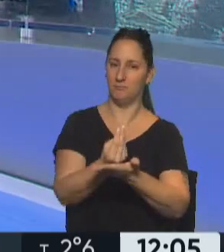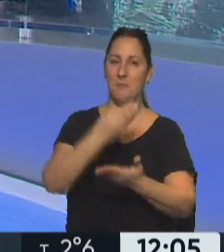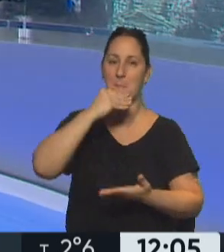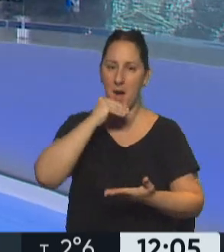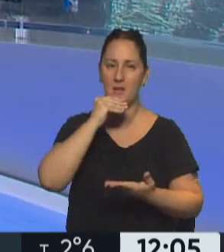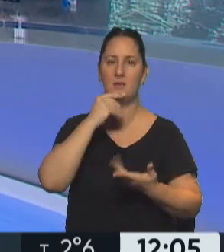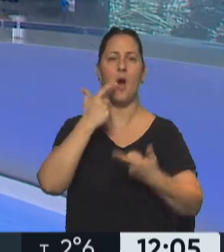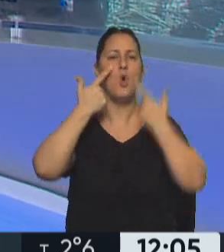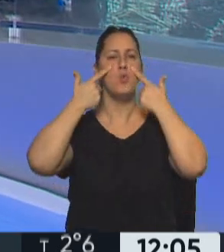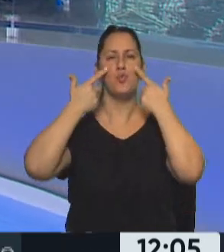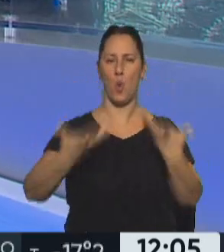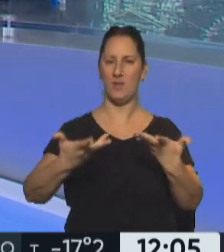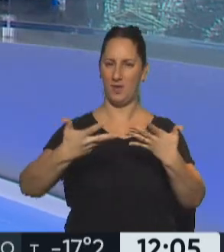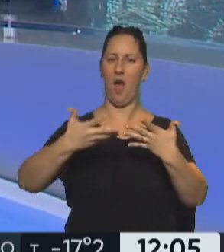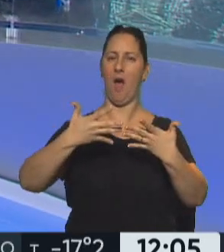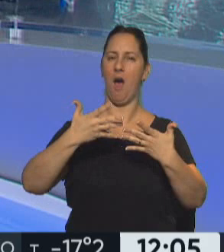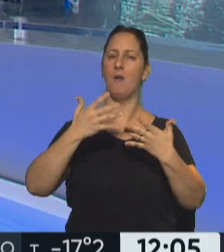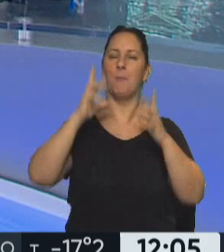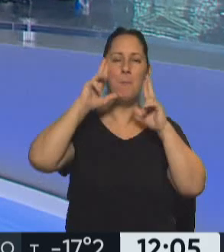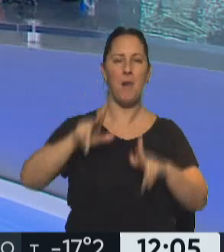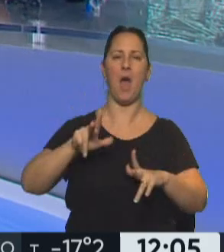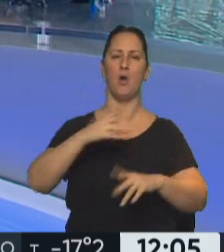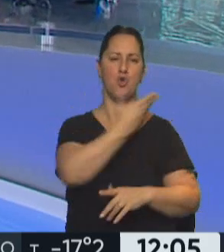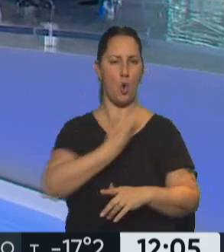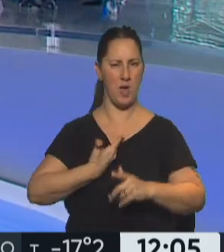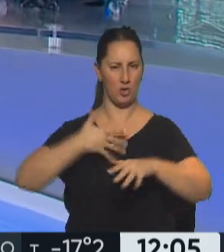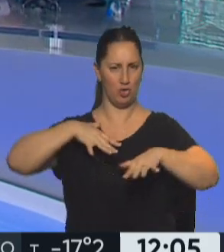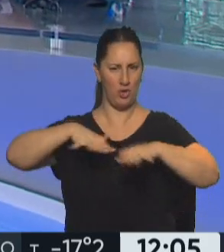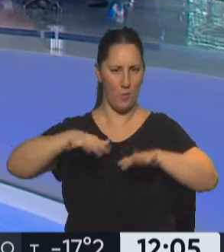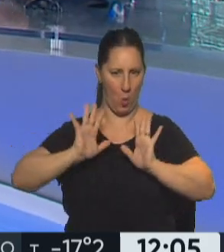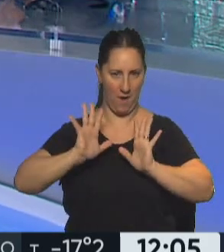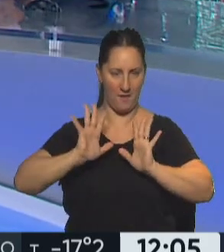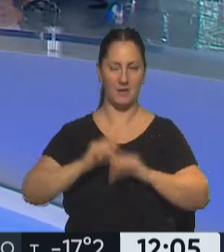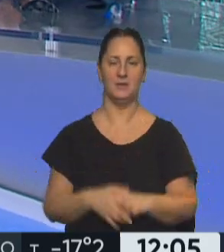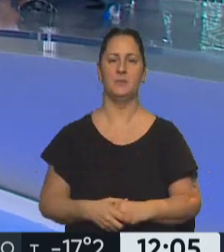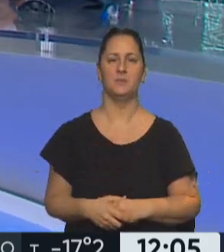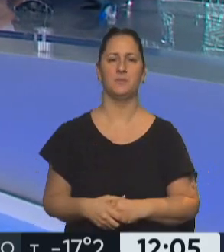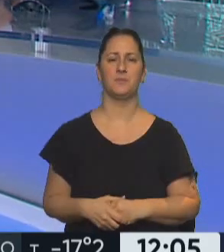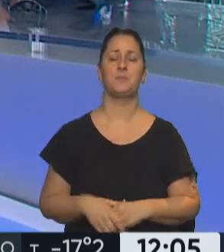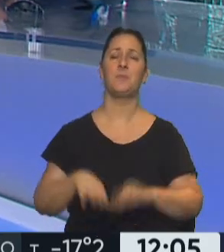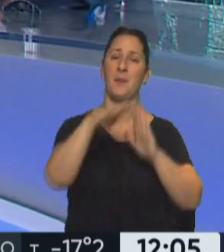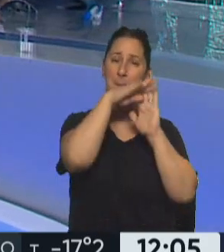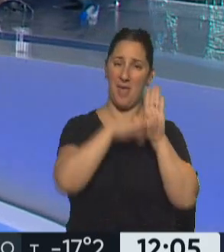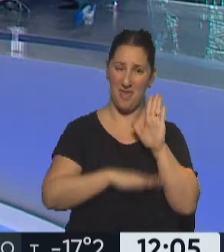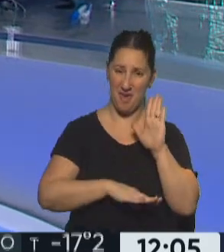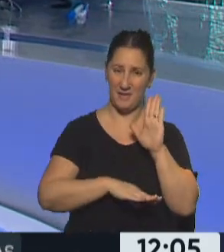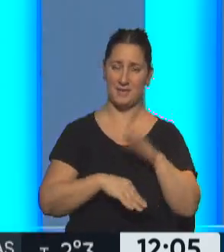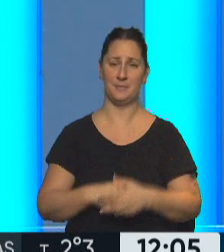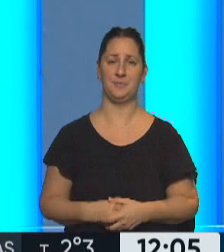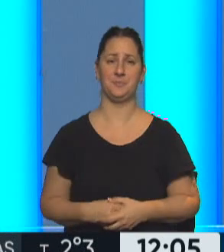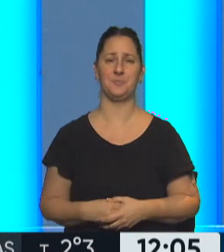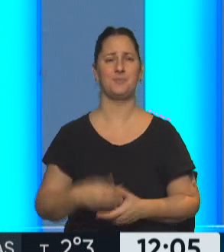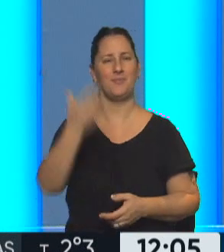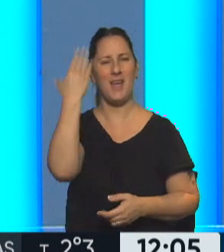logró imprimirle ese impulso, esa impronta a su discurso. Después, las medidas.